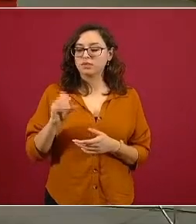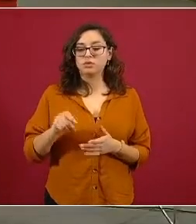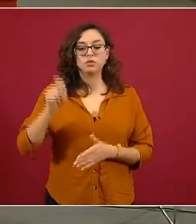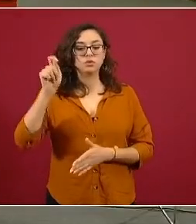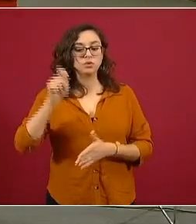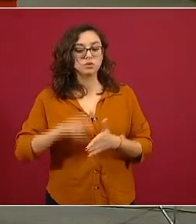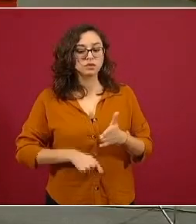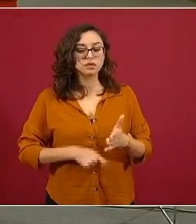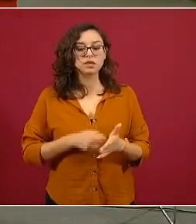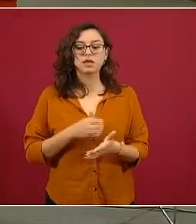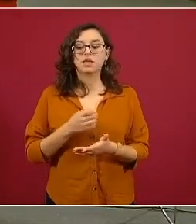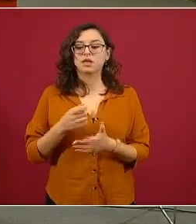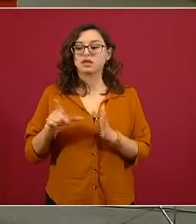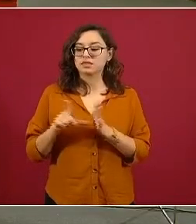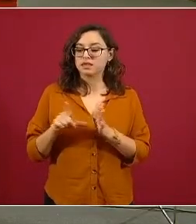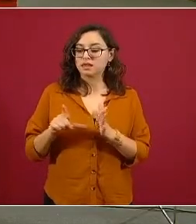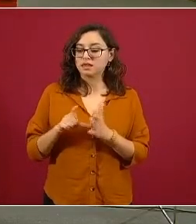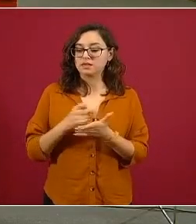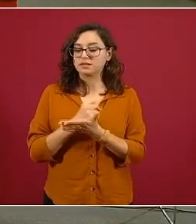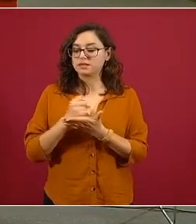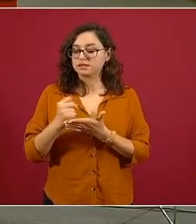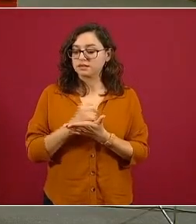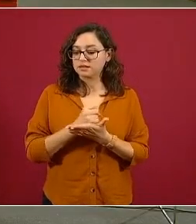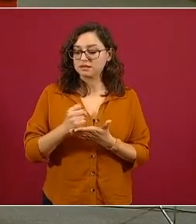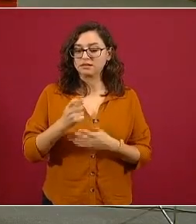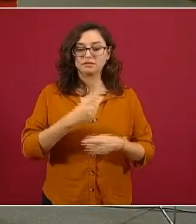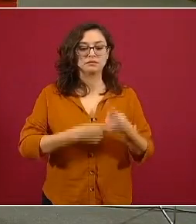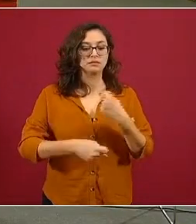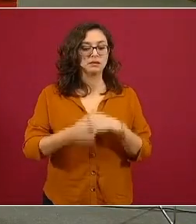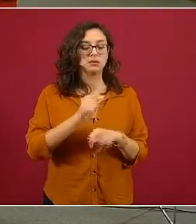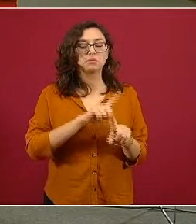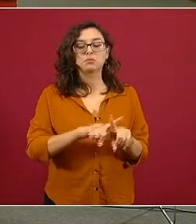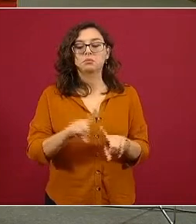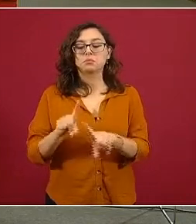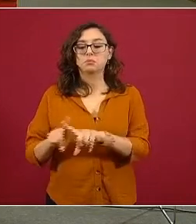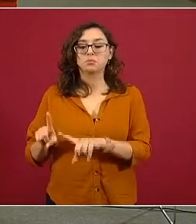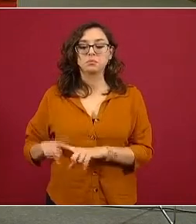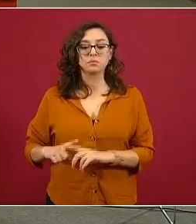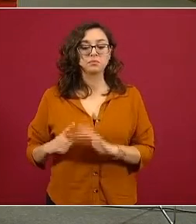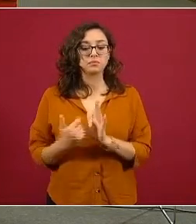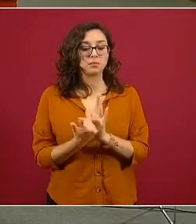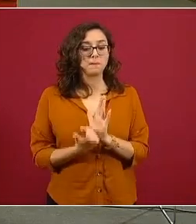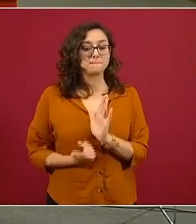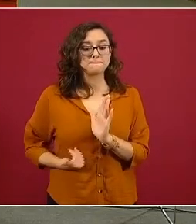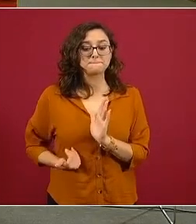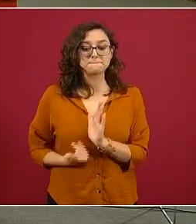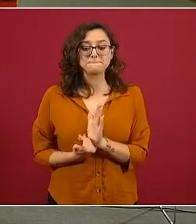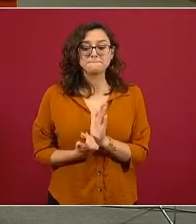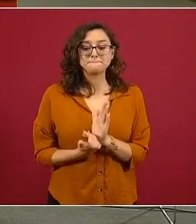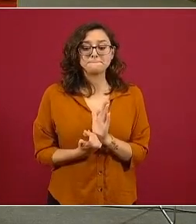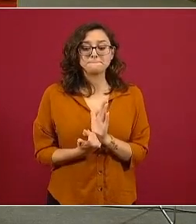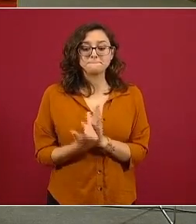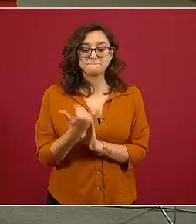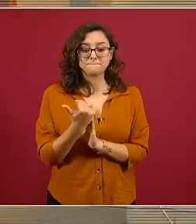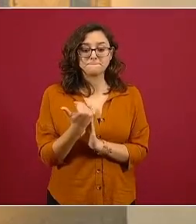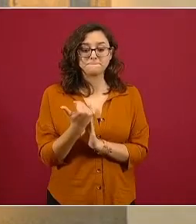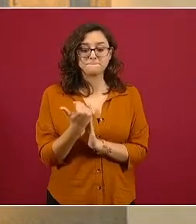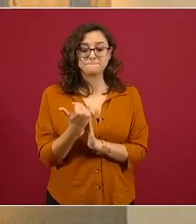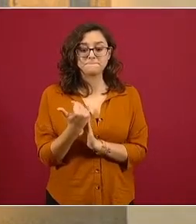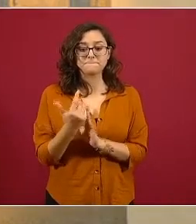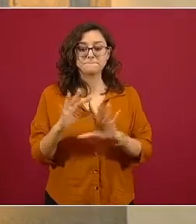tarjetas de crédito y de tiendas departamentales, etcétera, han aumentado su participación